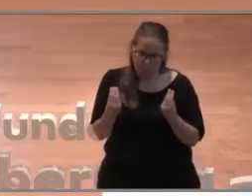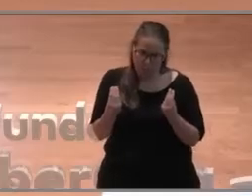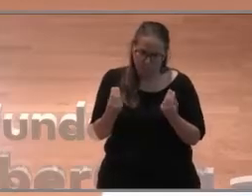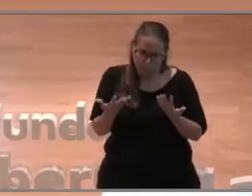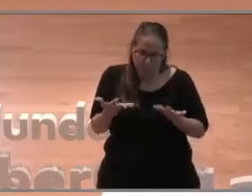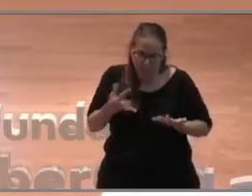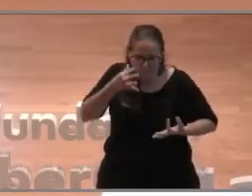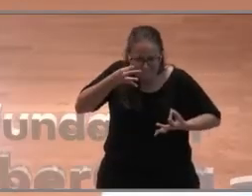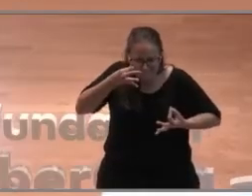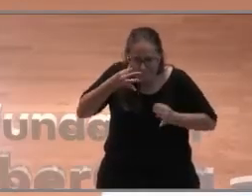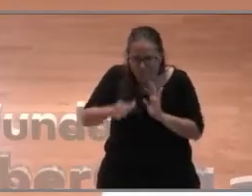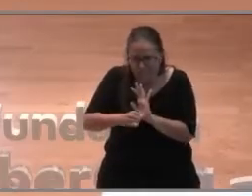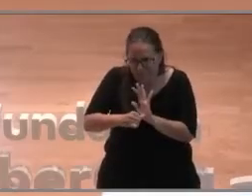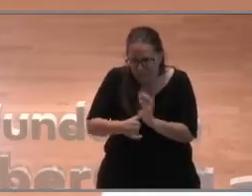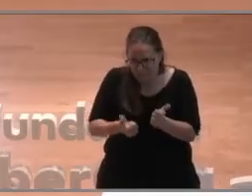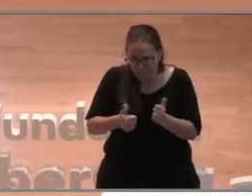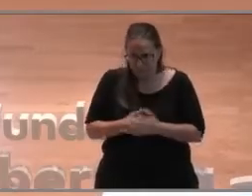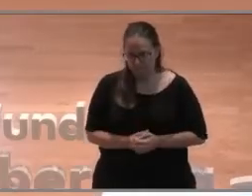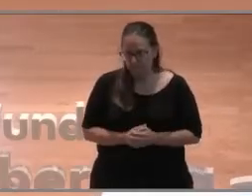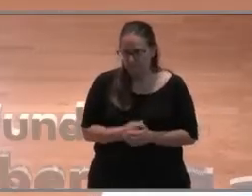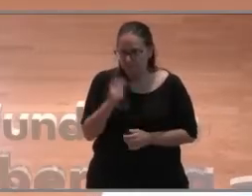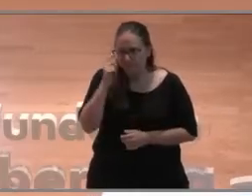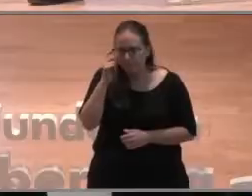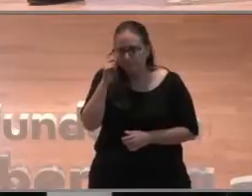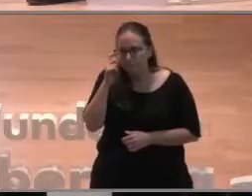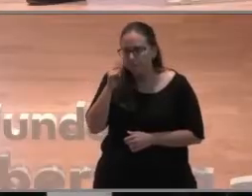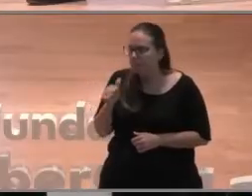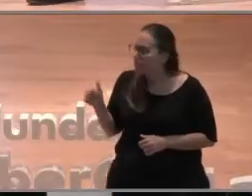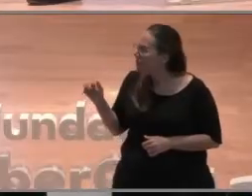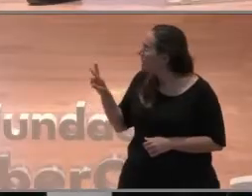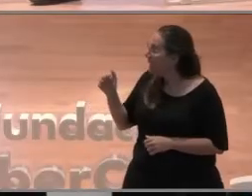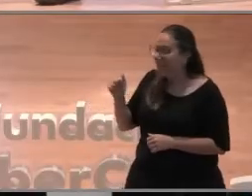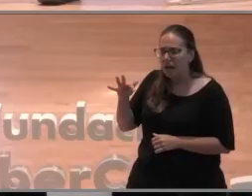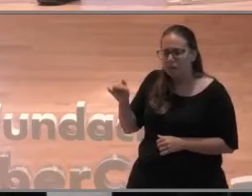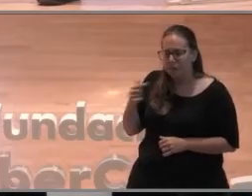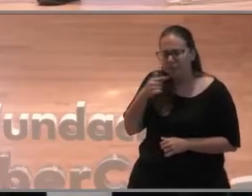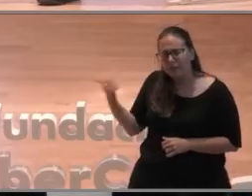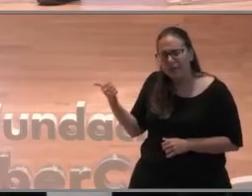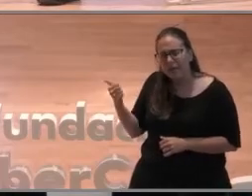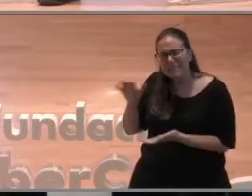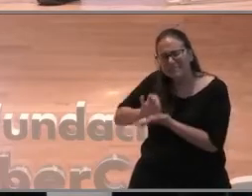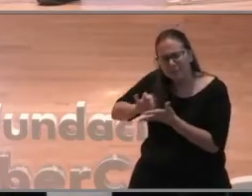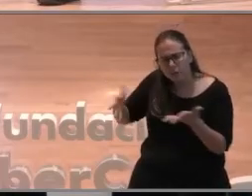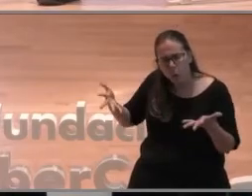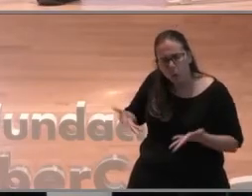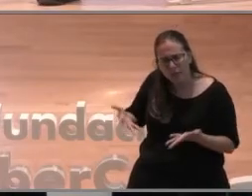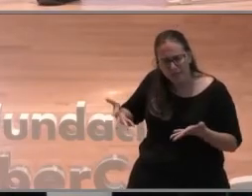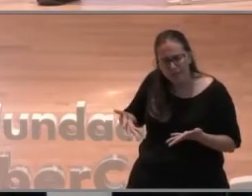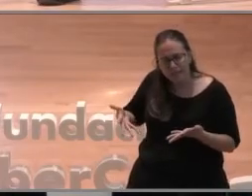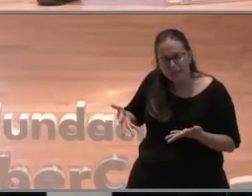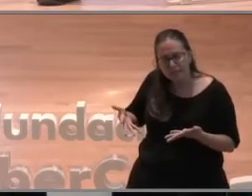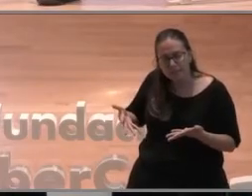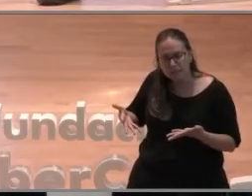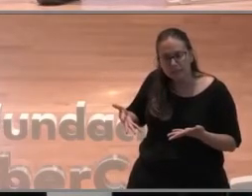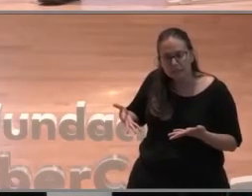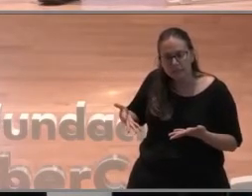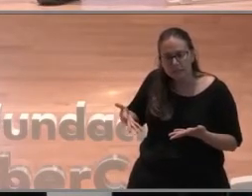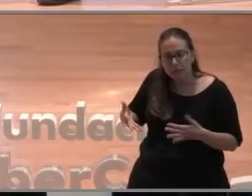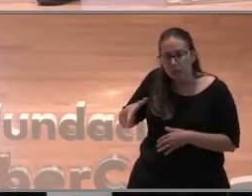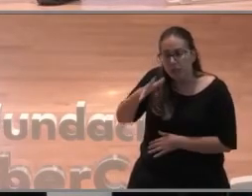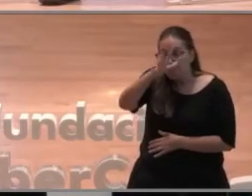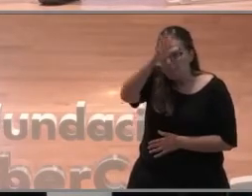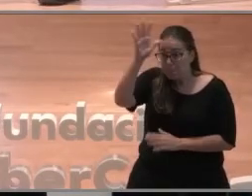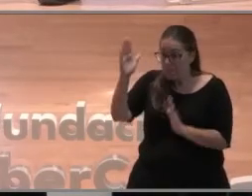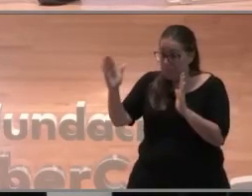pisando el suelo, no solo el plan. Rafa, decías que en los servicios de urgencias el verano ya no es lo que